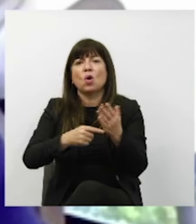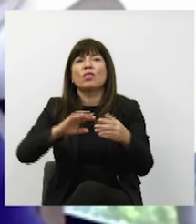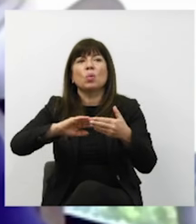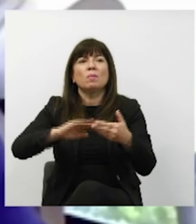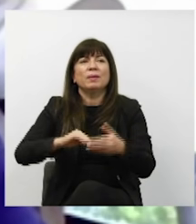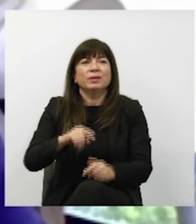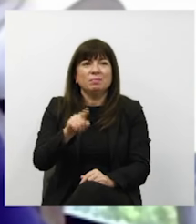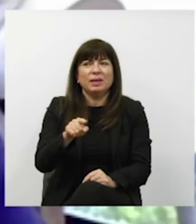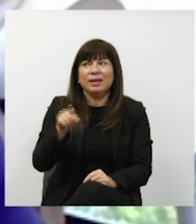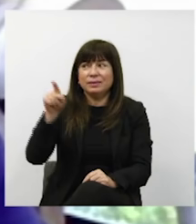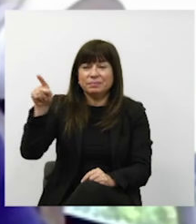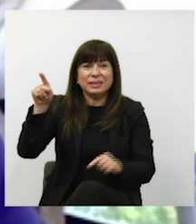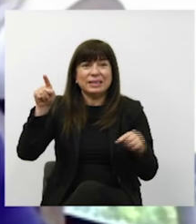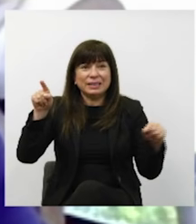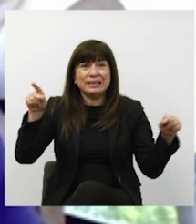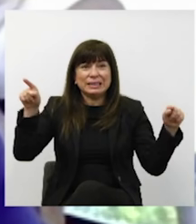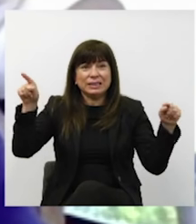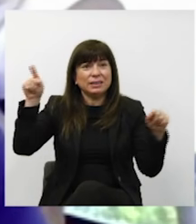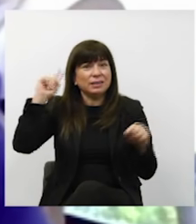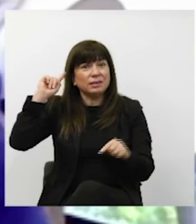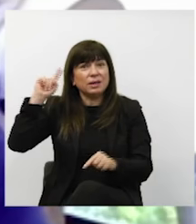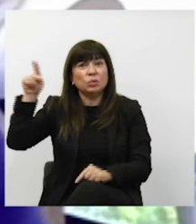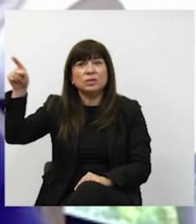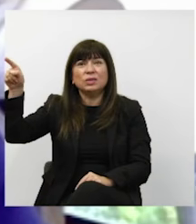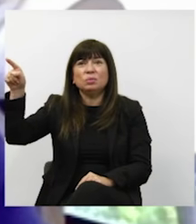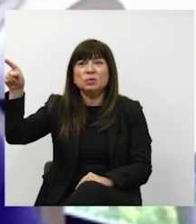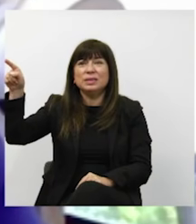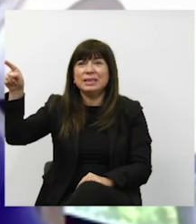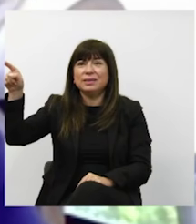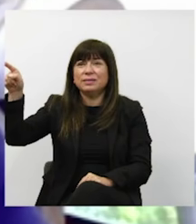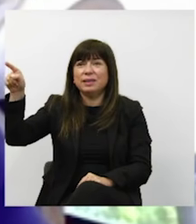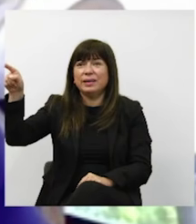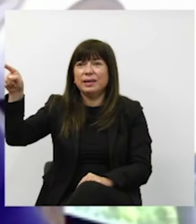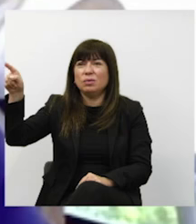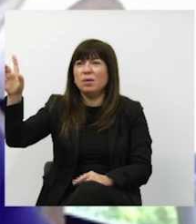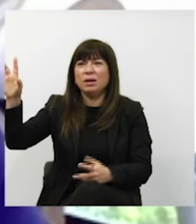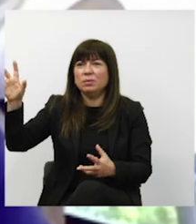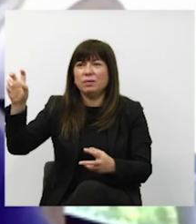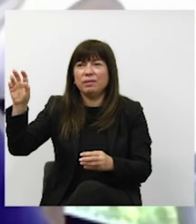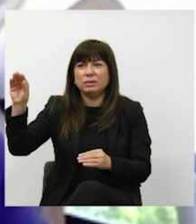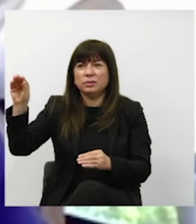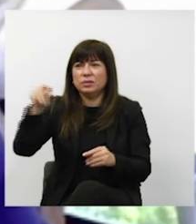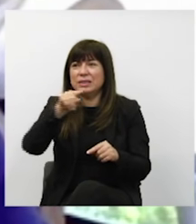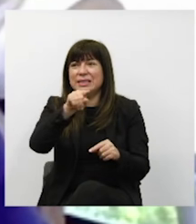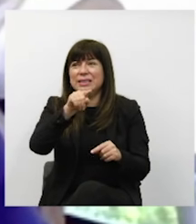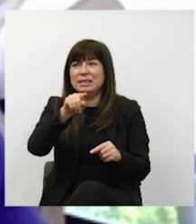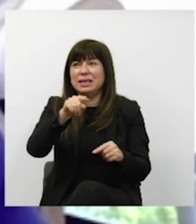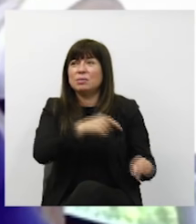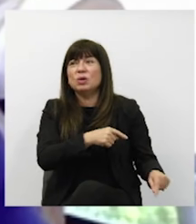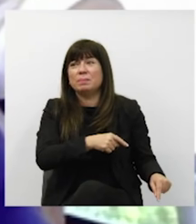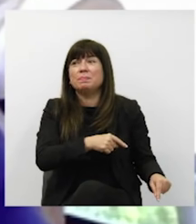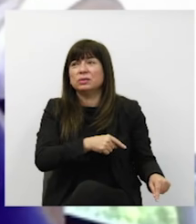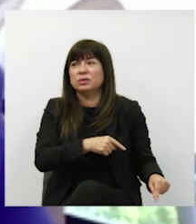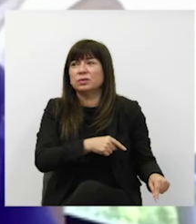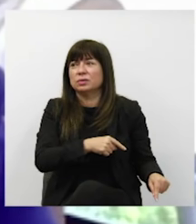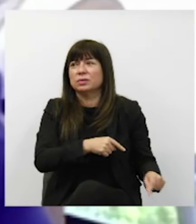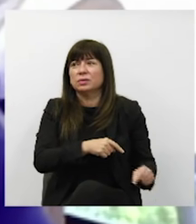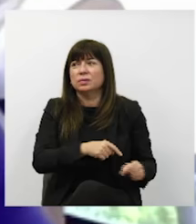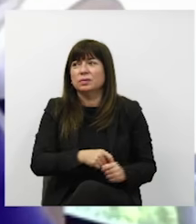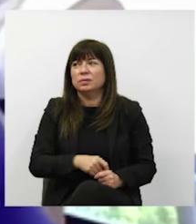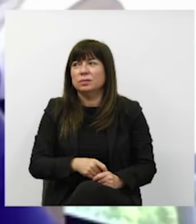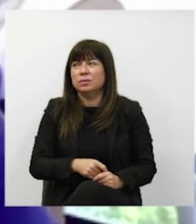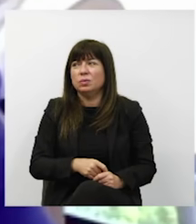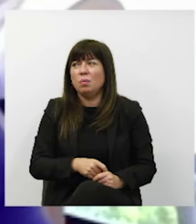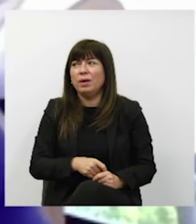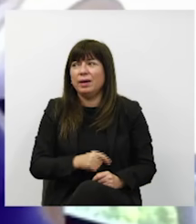2 años sobre qué es lo que nos pasaba a nosotros como país. Y mi conclusión era que, no obstante, y